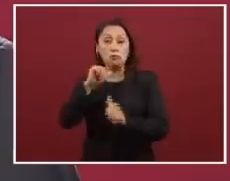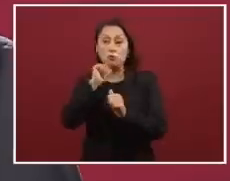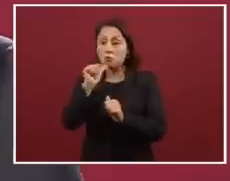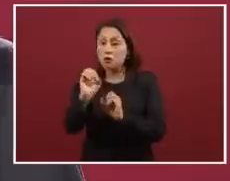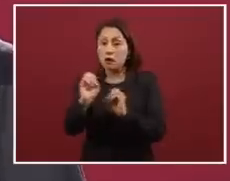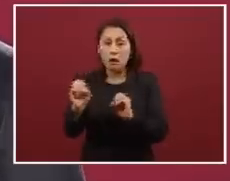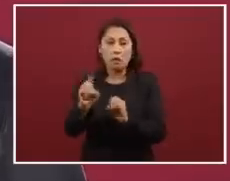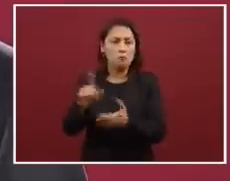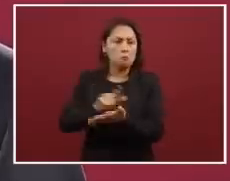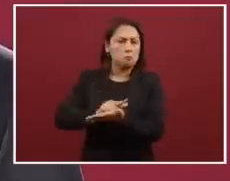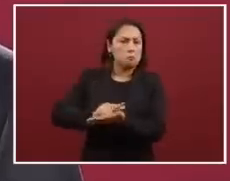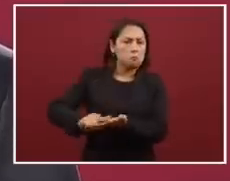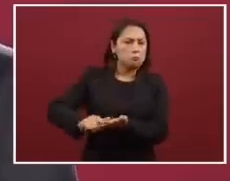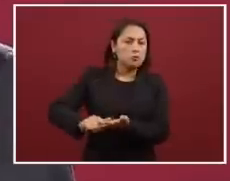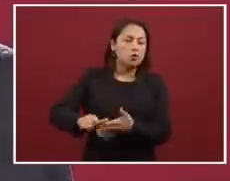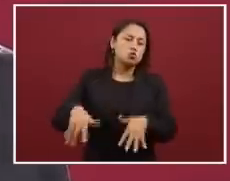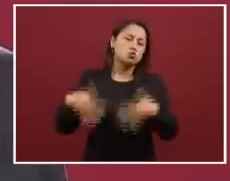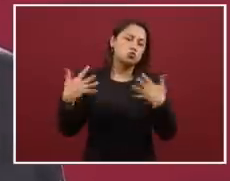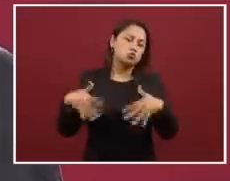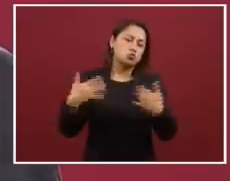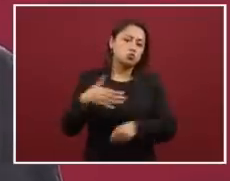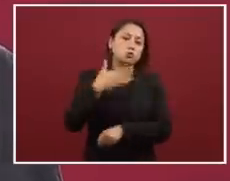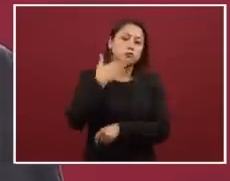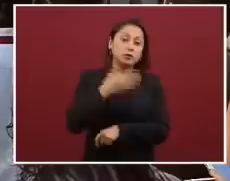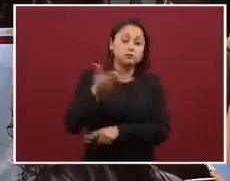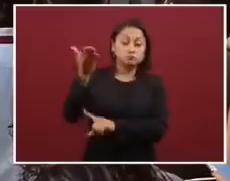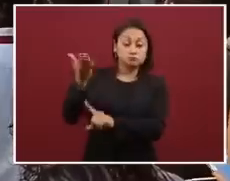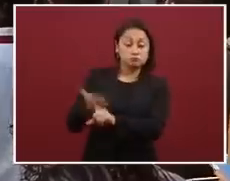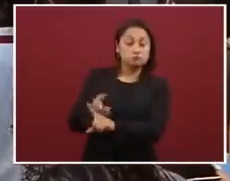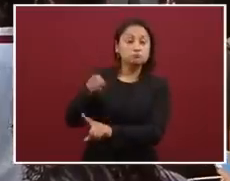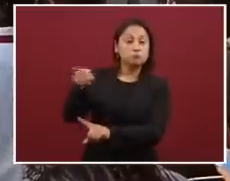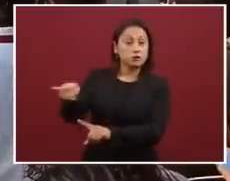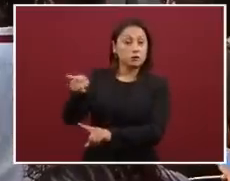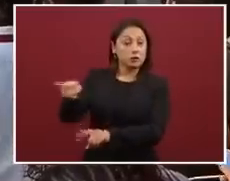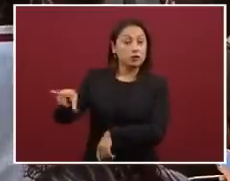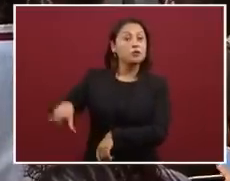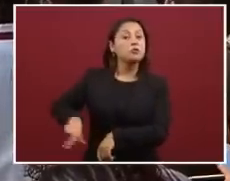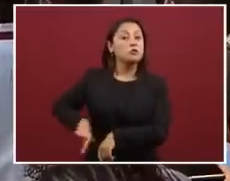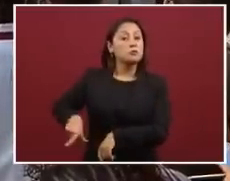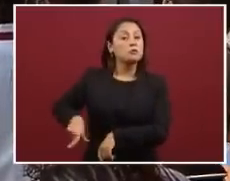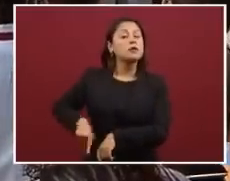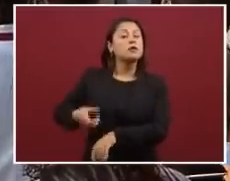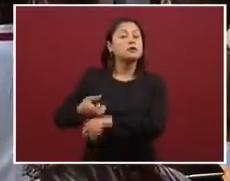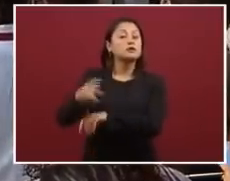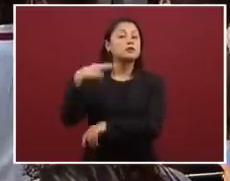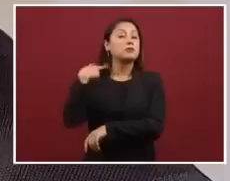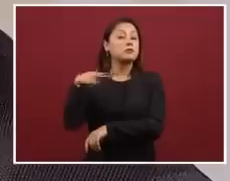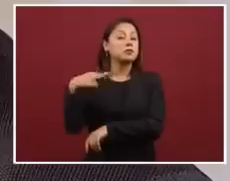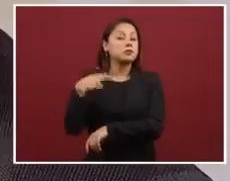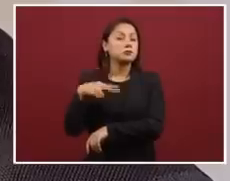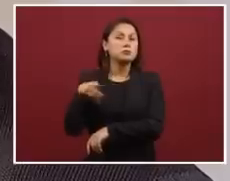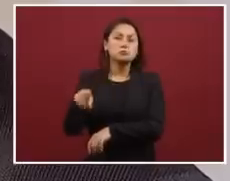como lo es el gobernador de Veracruz y como